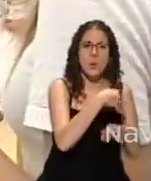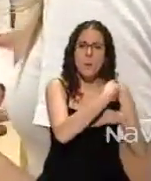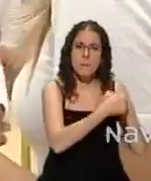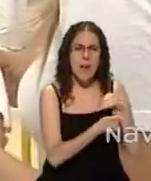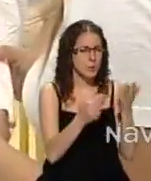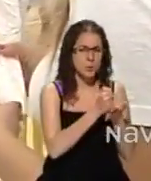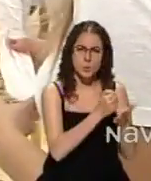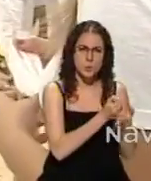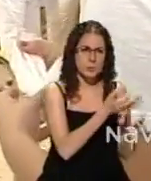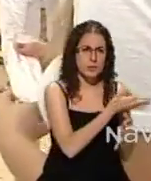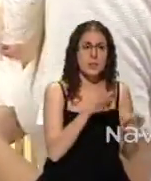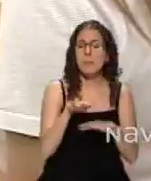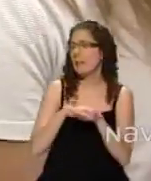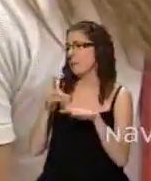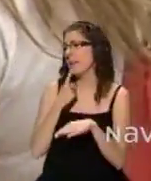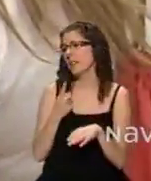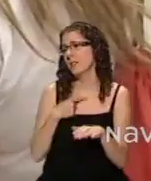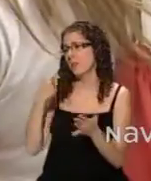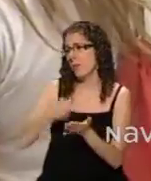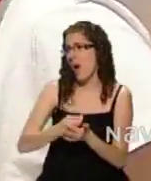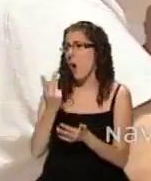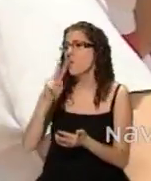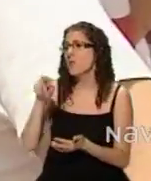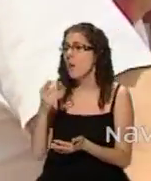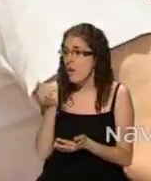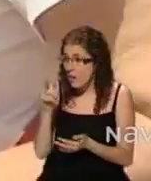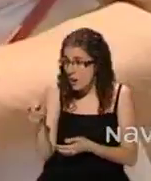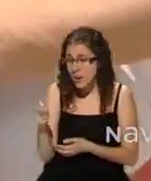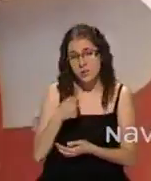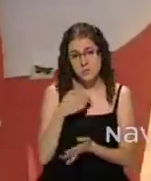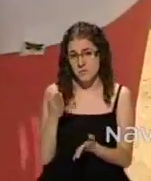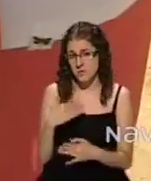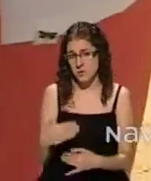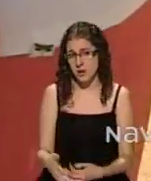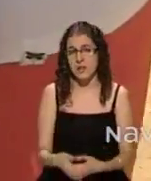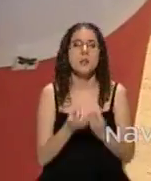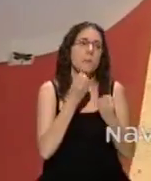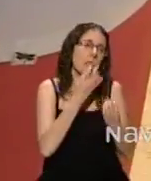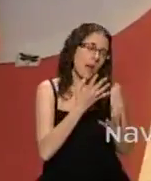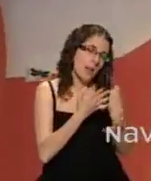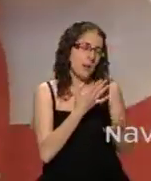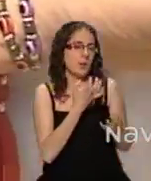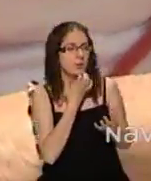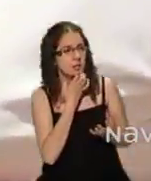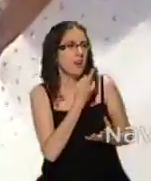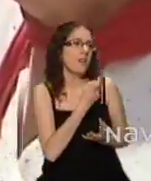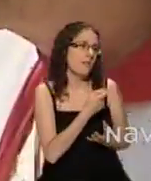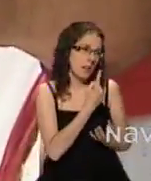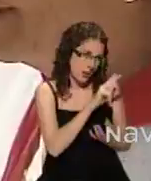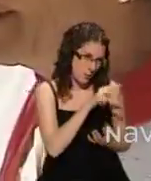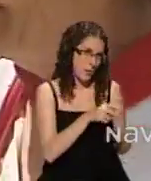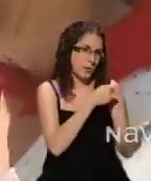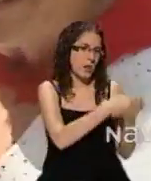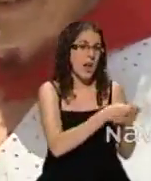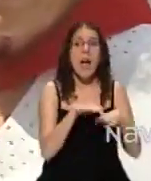No sé si tendrás por ahí para dejarme, que vengo sin blanca. ¿Sí? Si hace falta, ojo. Bueno, no te quedes sin la paella, pues no te. No sé si es mucho morro, pero